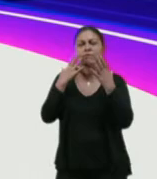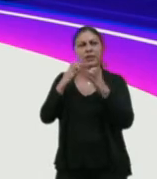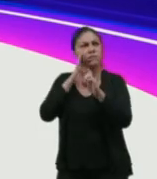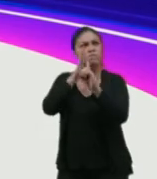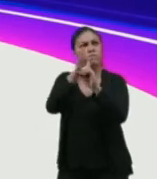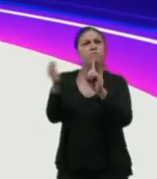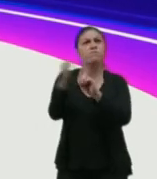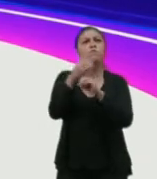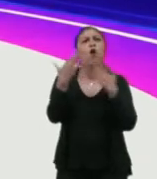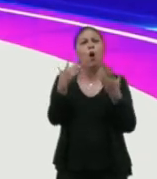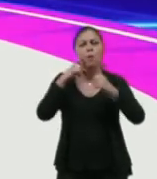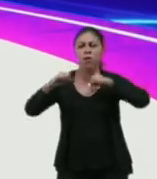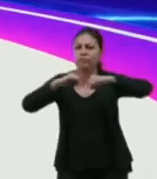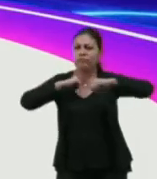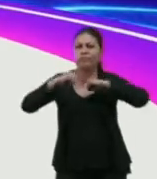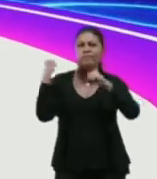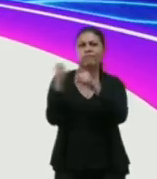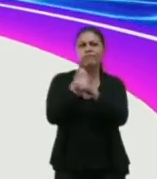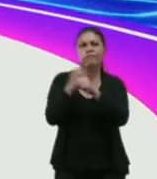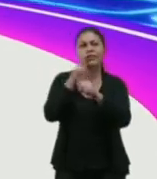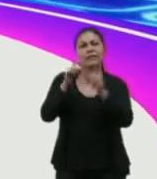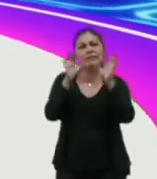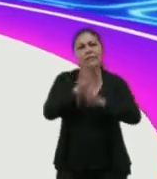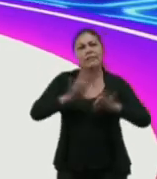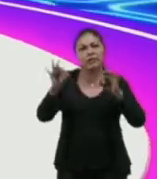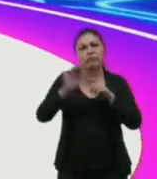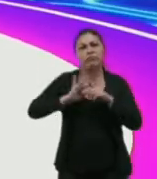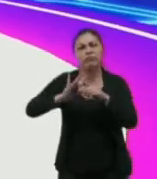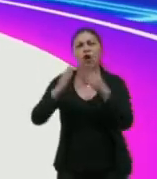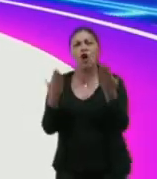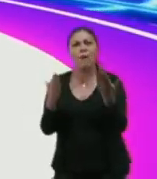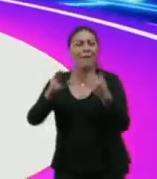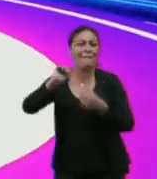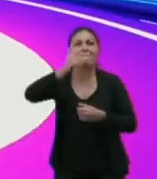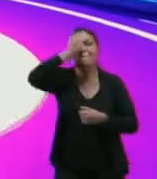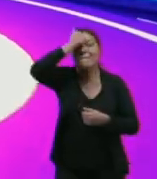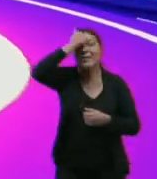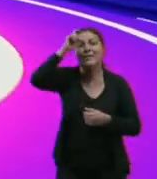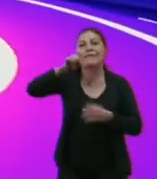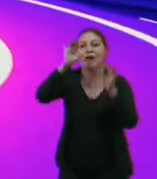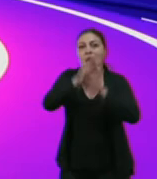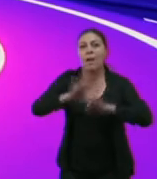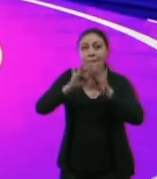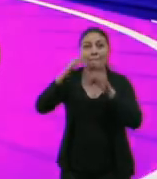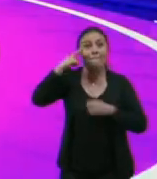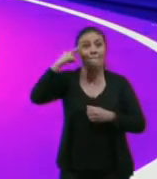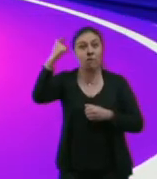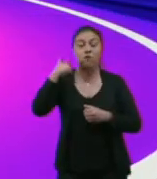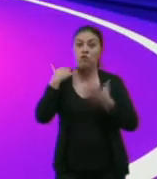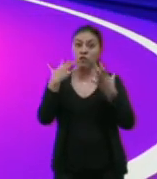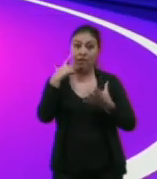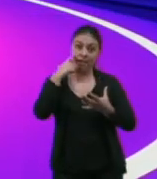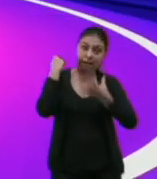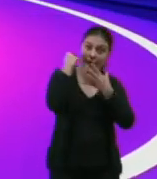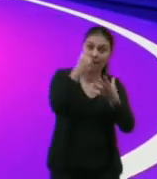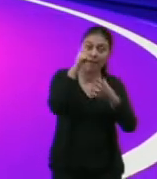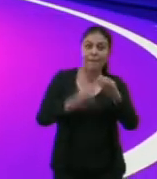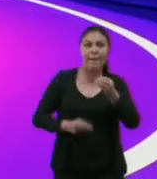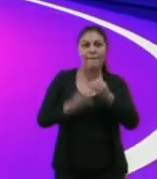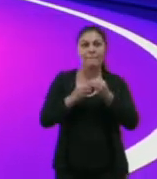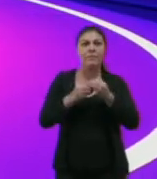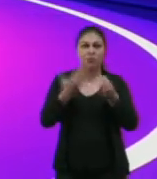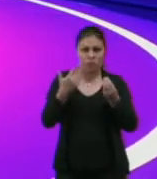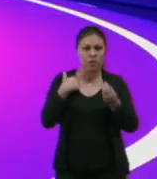trabajar en su emprendimiento alrededor de él el ratio principal es cuando vas a invertir versus lo que vas a traer de vuelta